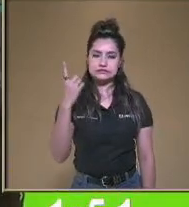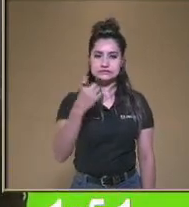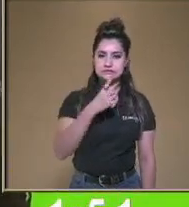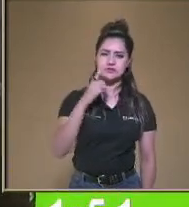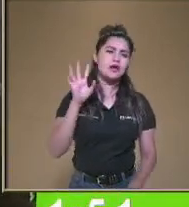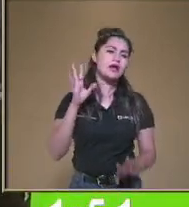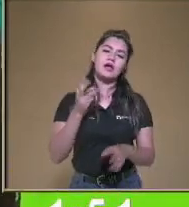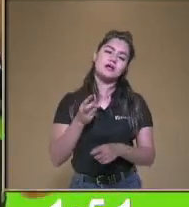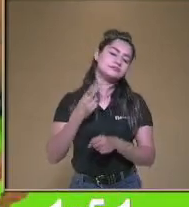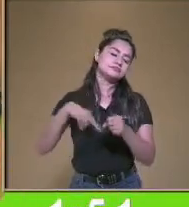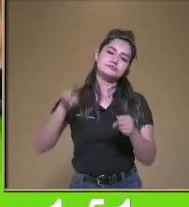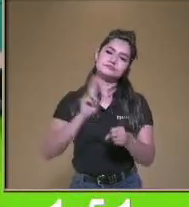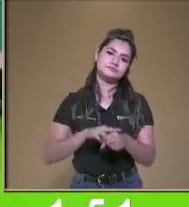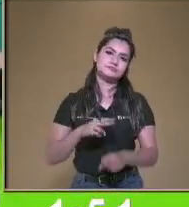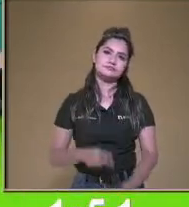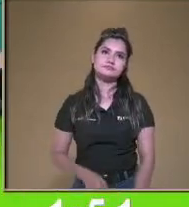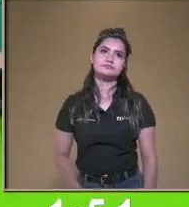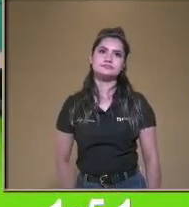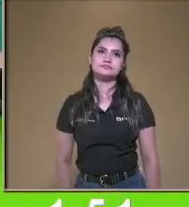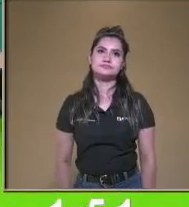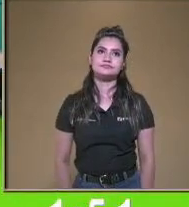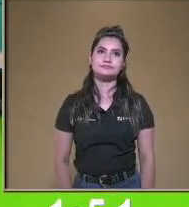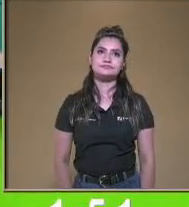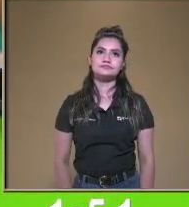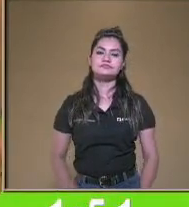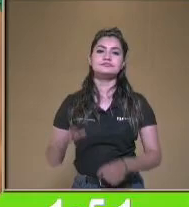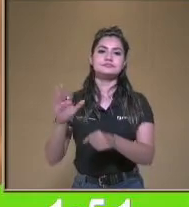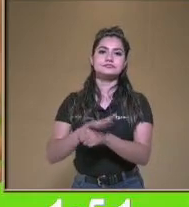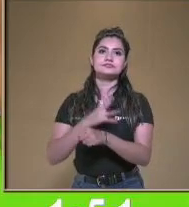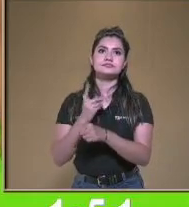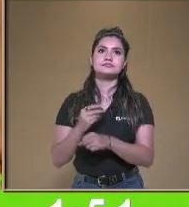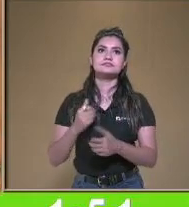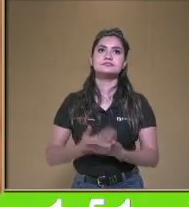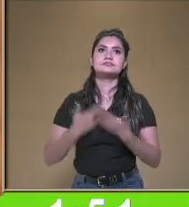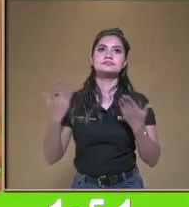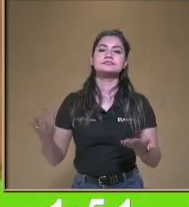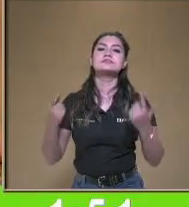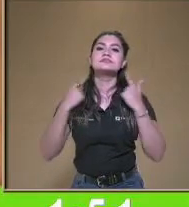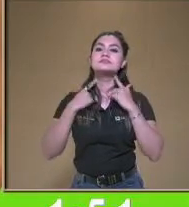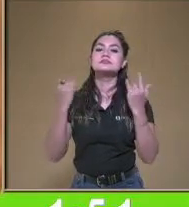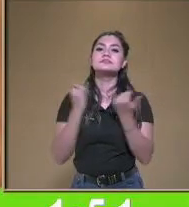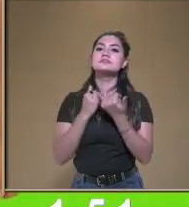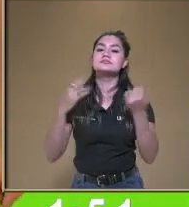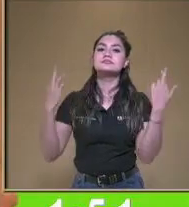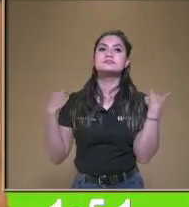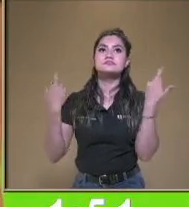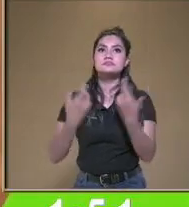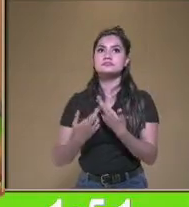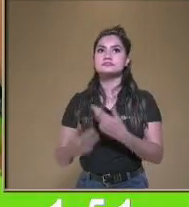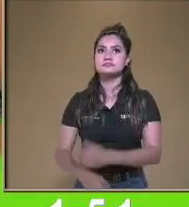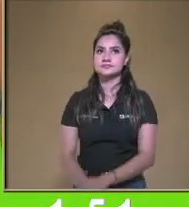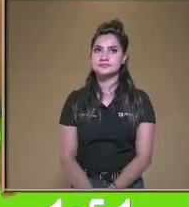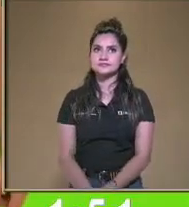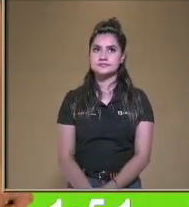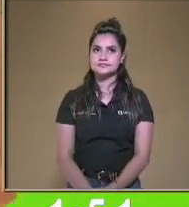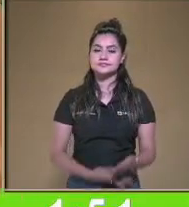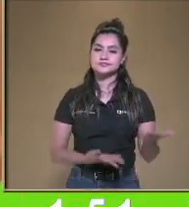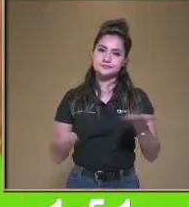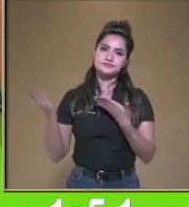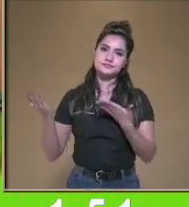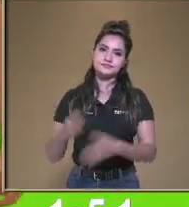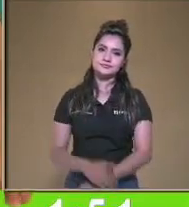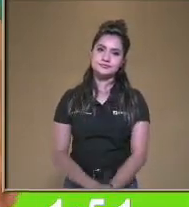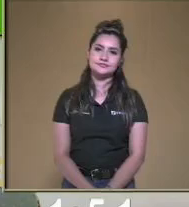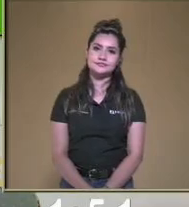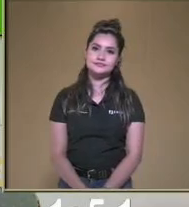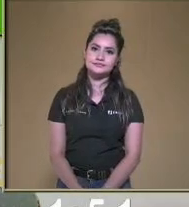músculos están agarrando oxígeno. Y vamos a empezar con el cuello. A cuentas de 8. Y hacemos. 1, 2, 3,